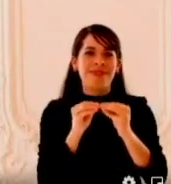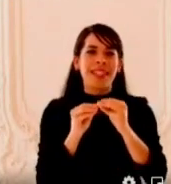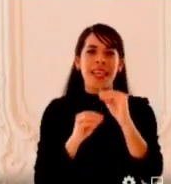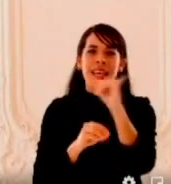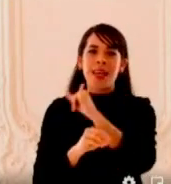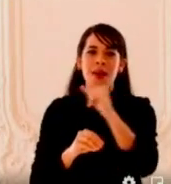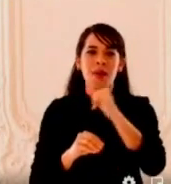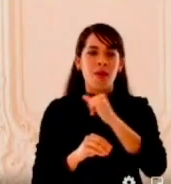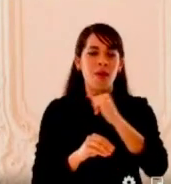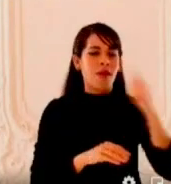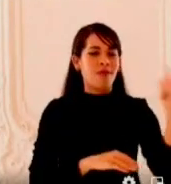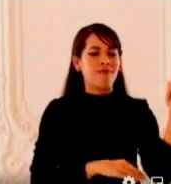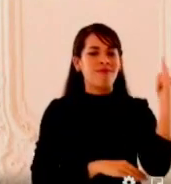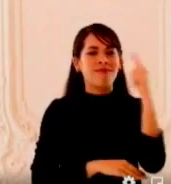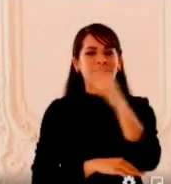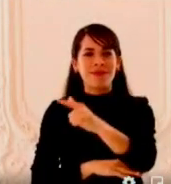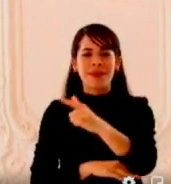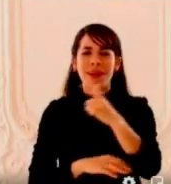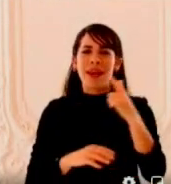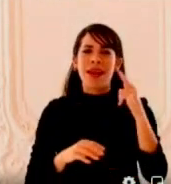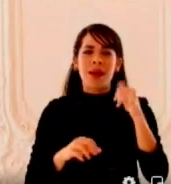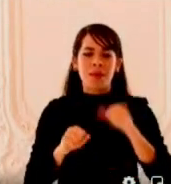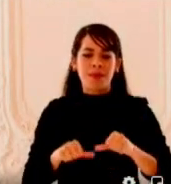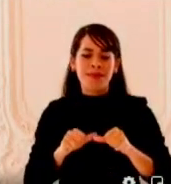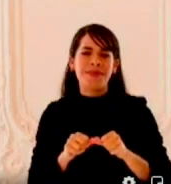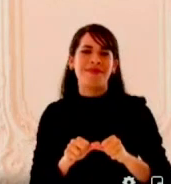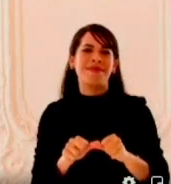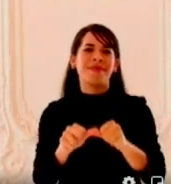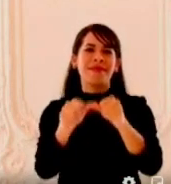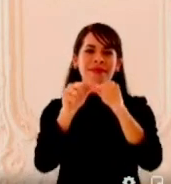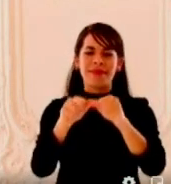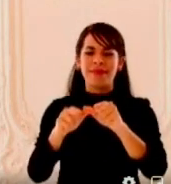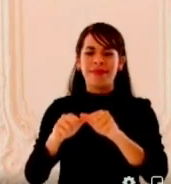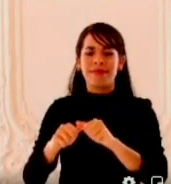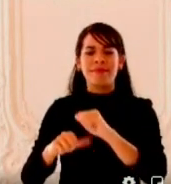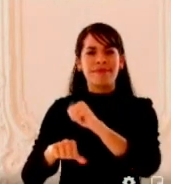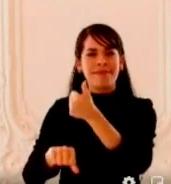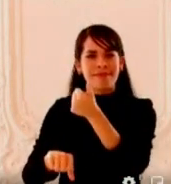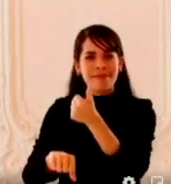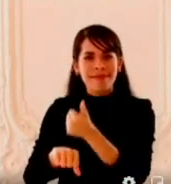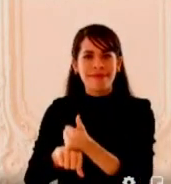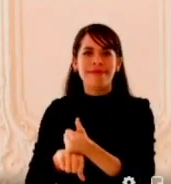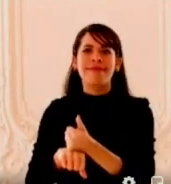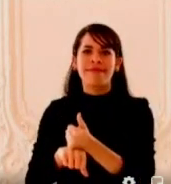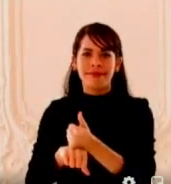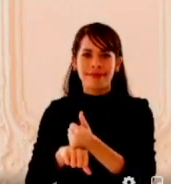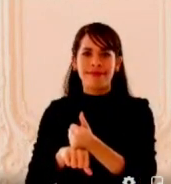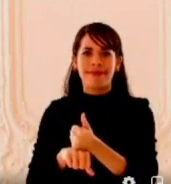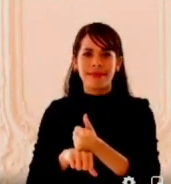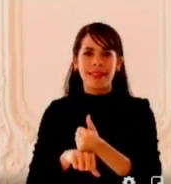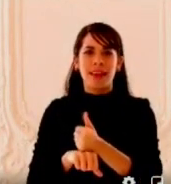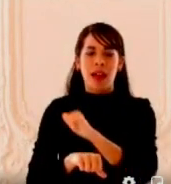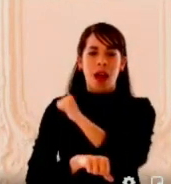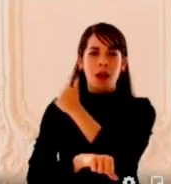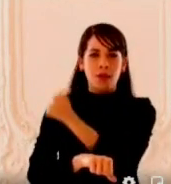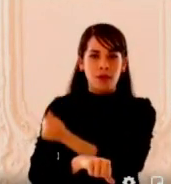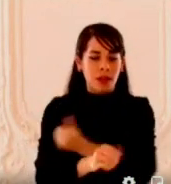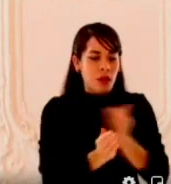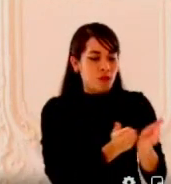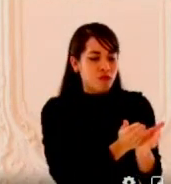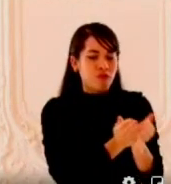Puertos, es importante seguir con la continuidad, estabilidad y darle el sitiar a la Autoridad de los Puertos que